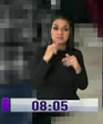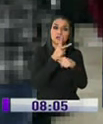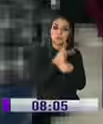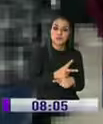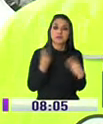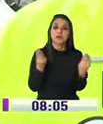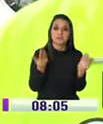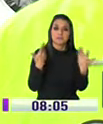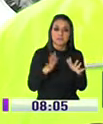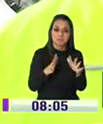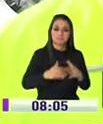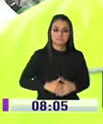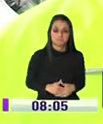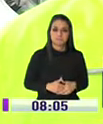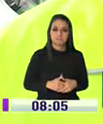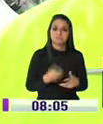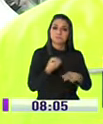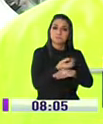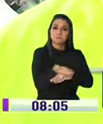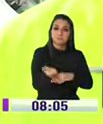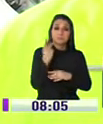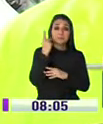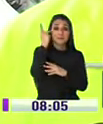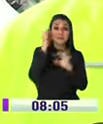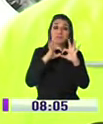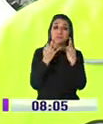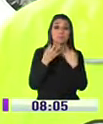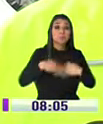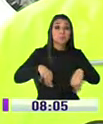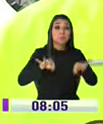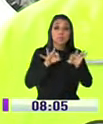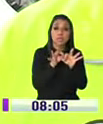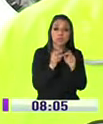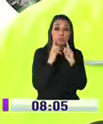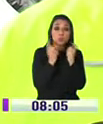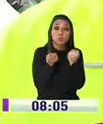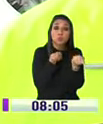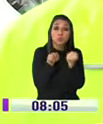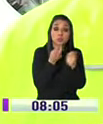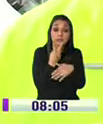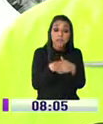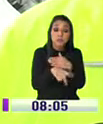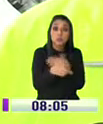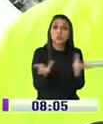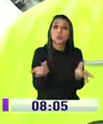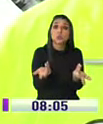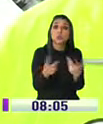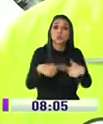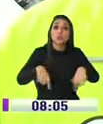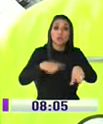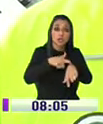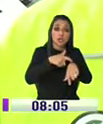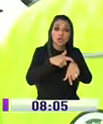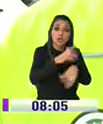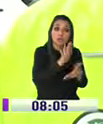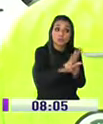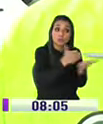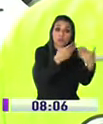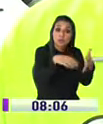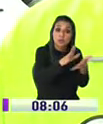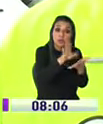La recomendación a los padres de familia que tengan muy en cuenta un control estricto de sus hijos, la hora de salida de las